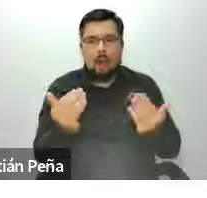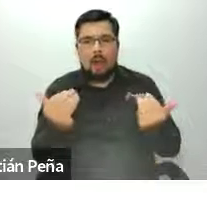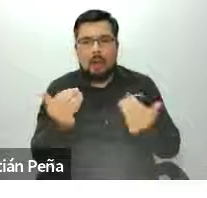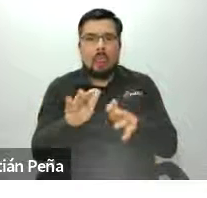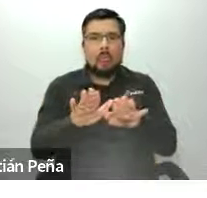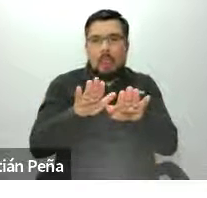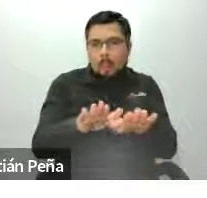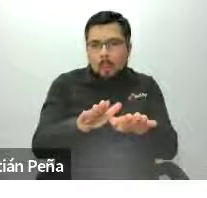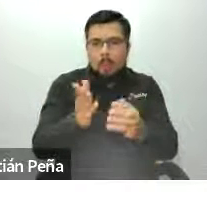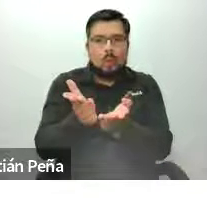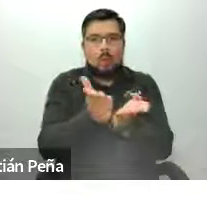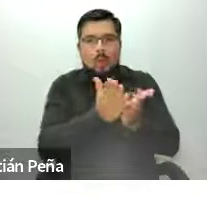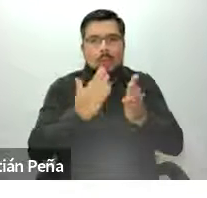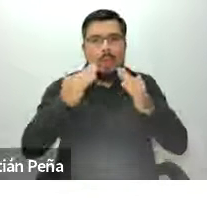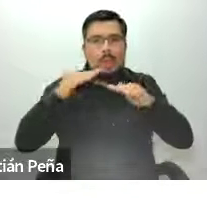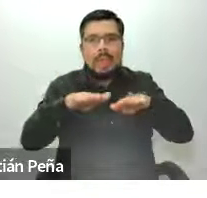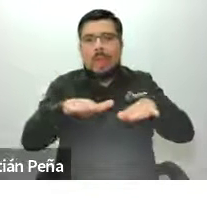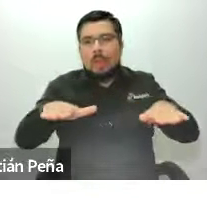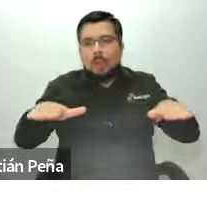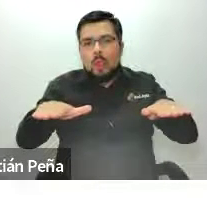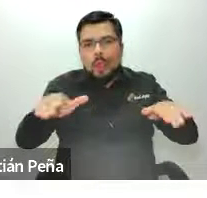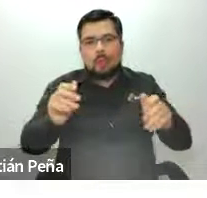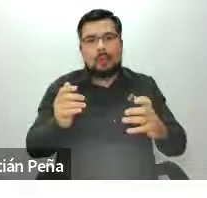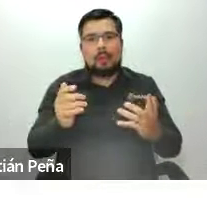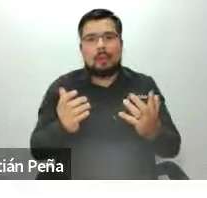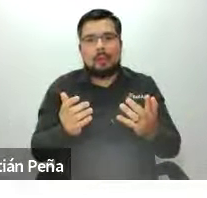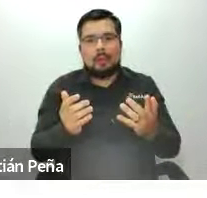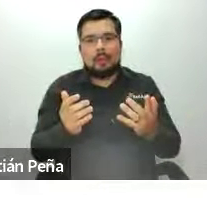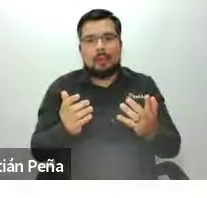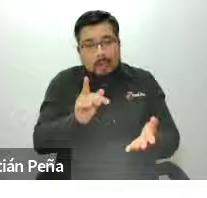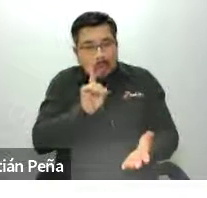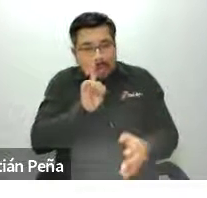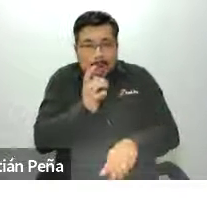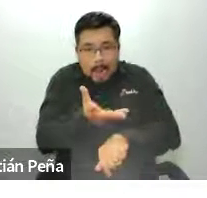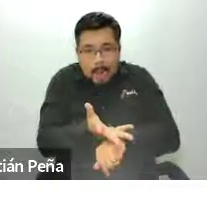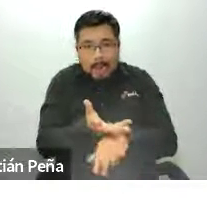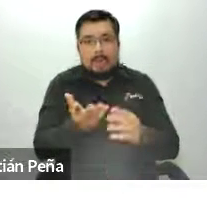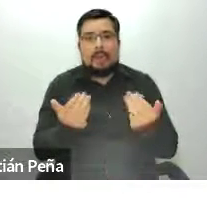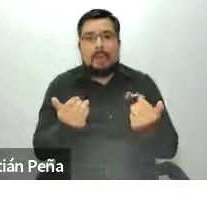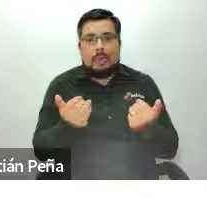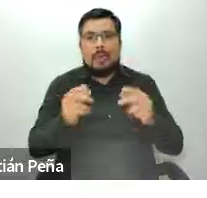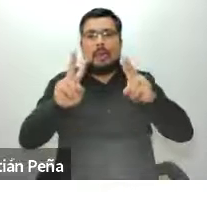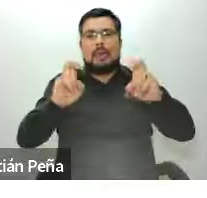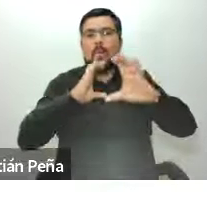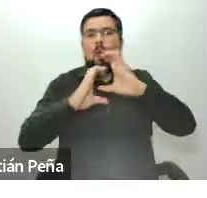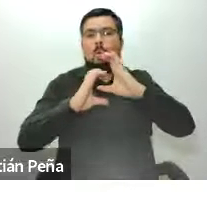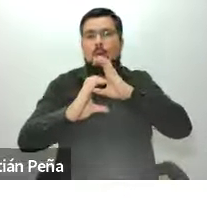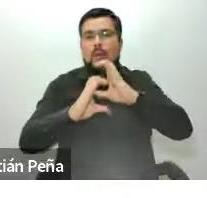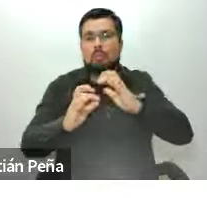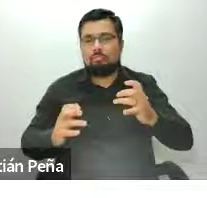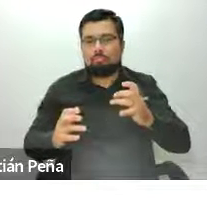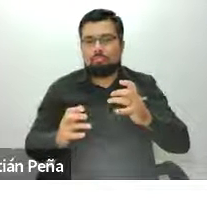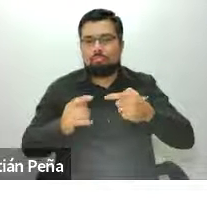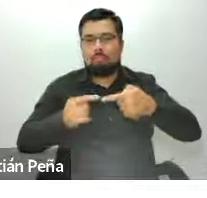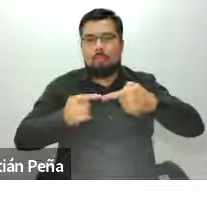de estudiantes que presentan necesidades en el ámbito de la comunicación, ¿no? Y vinieron ahí grandes